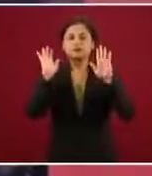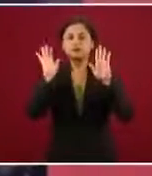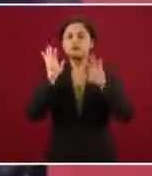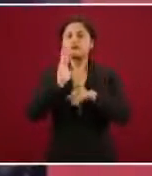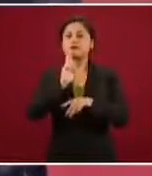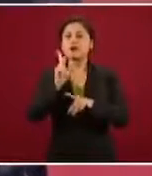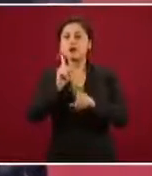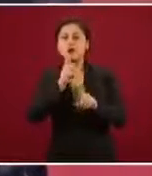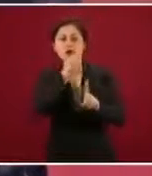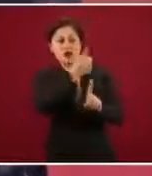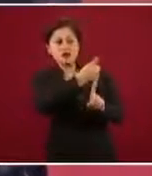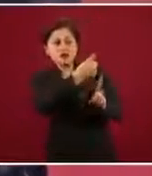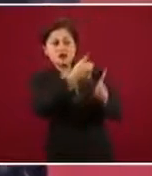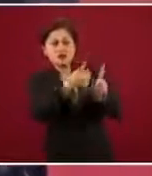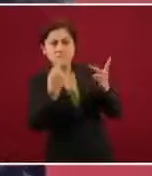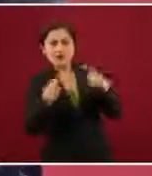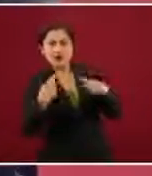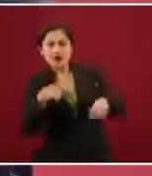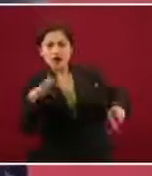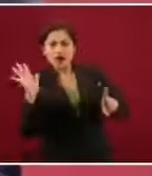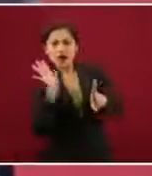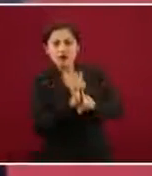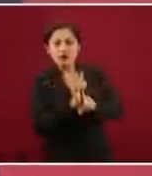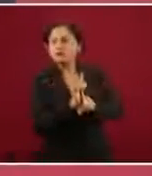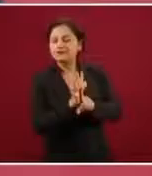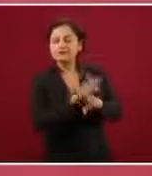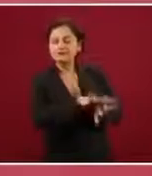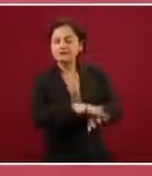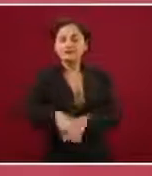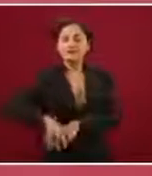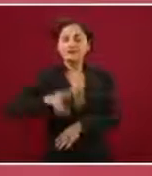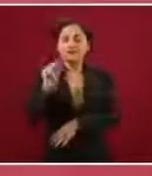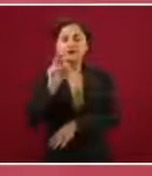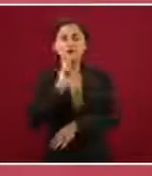neoliberal, que es mucho mejor que